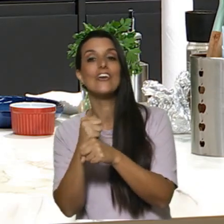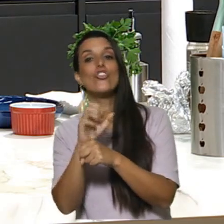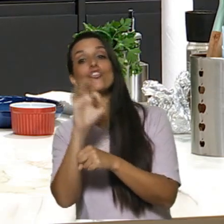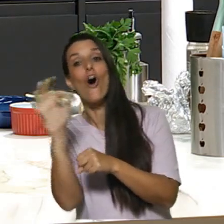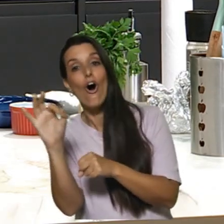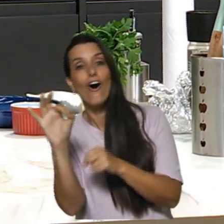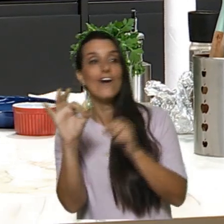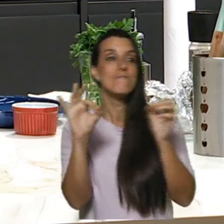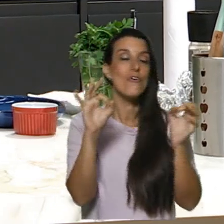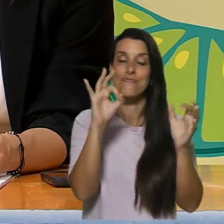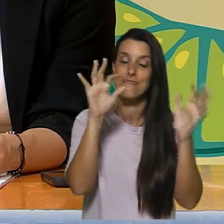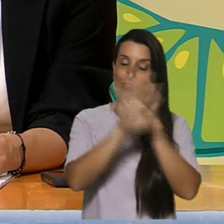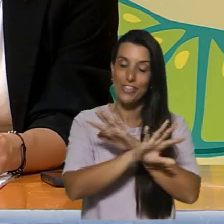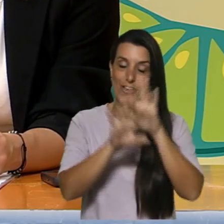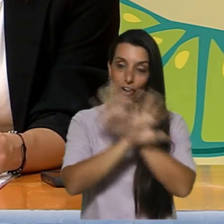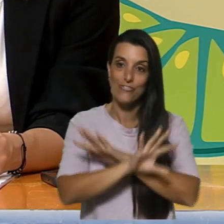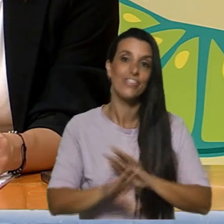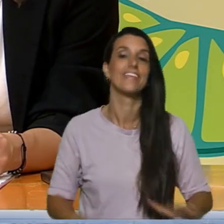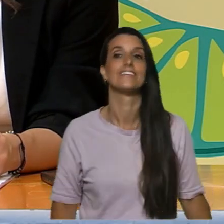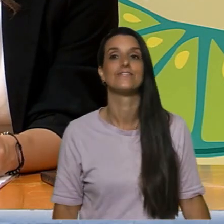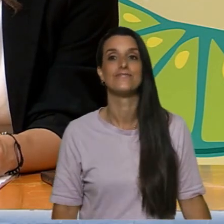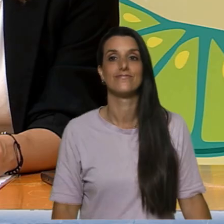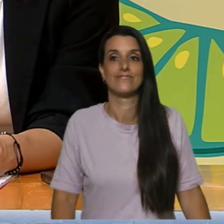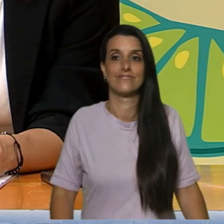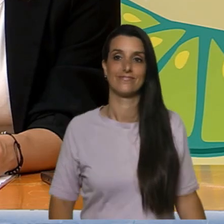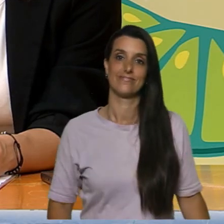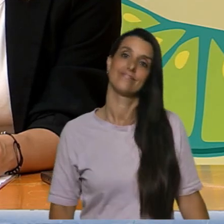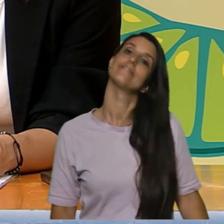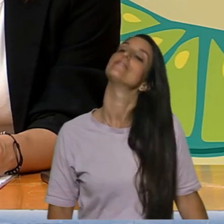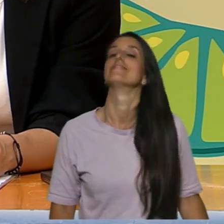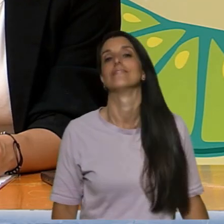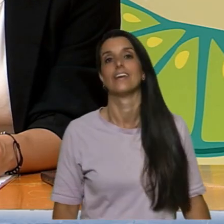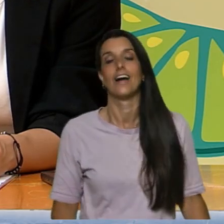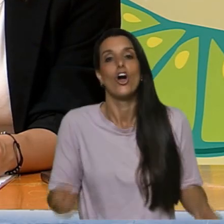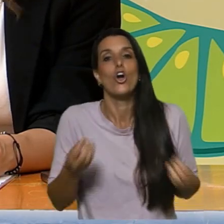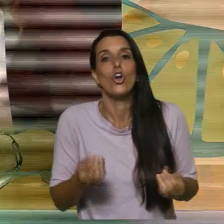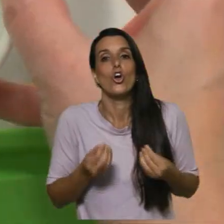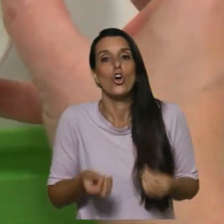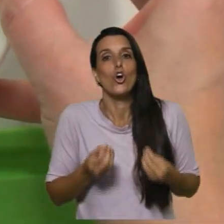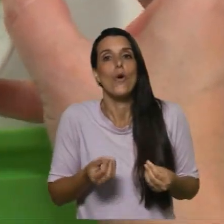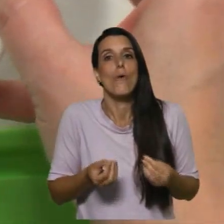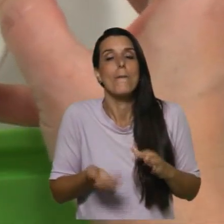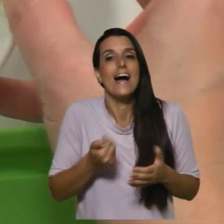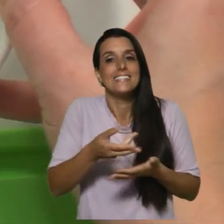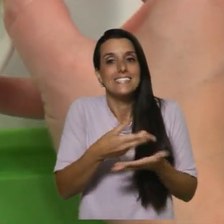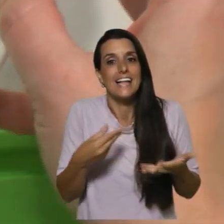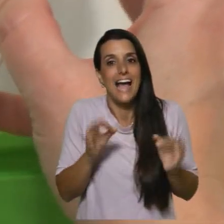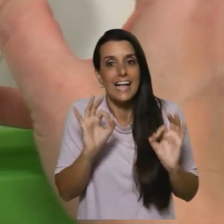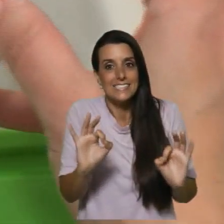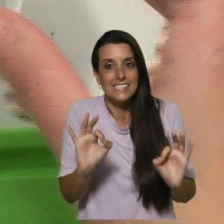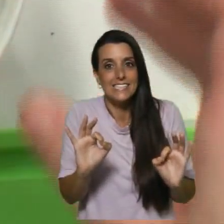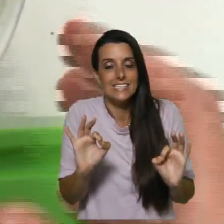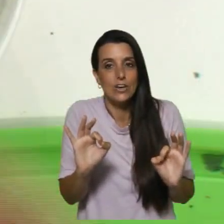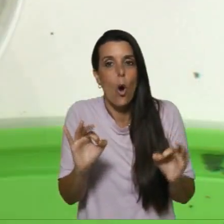fui con él. Me acoplé con Carol. Pauli, póngale vidilla. Claro. ¿Cómo la estiras, digo, para que te quede más salsa? ¿O lo dejas así? Lo